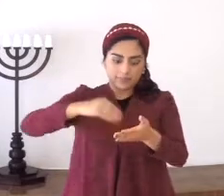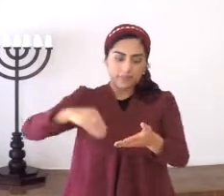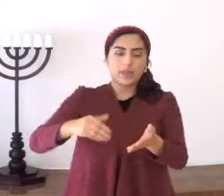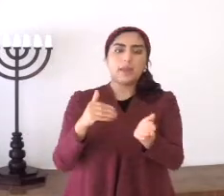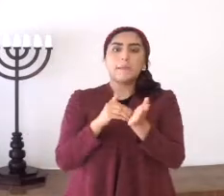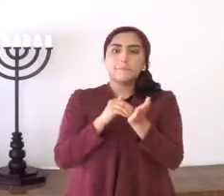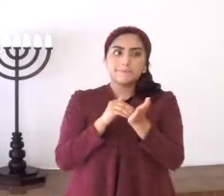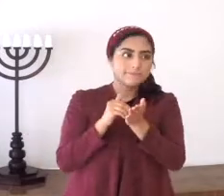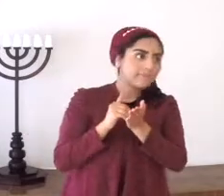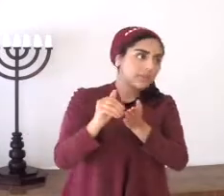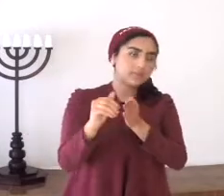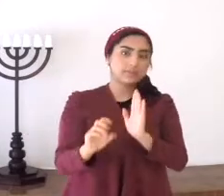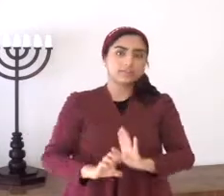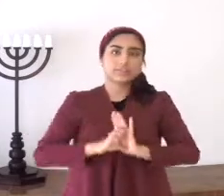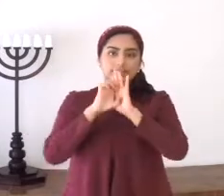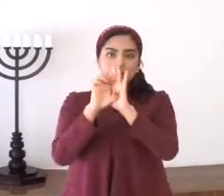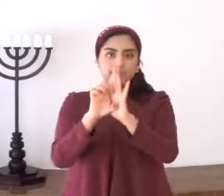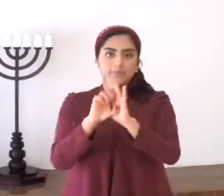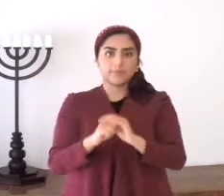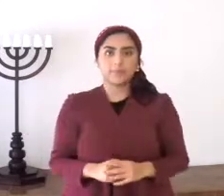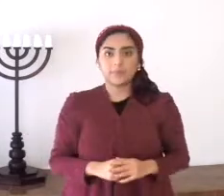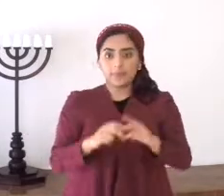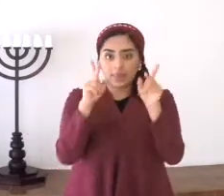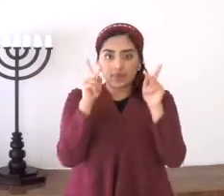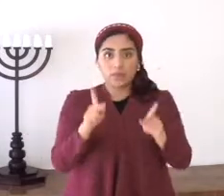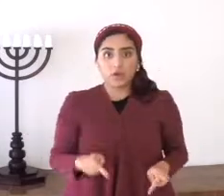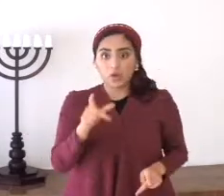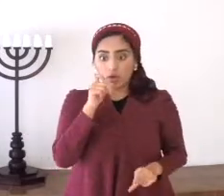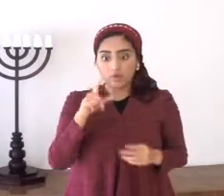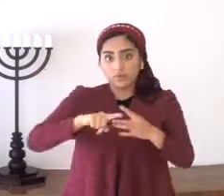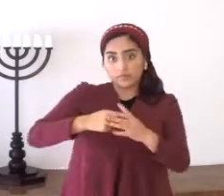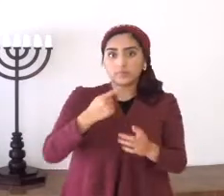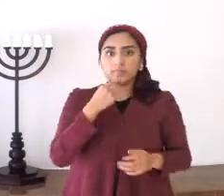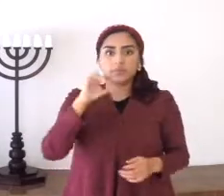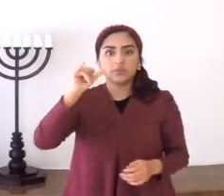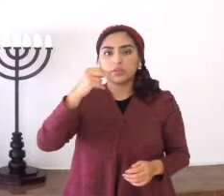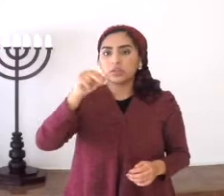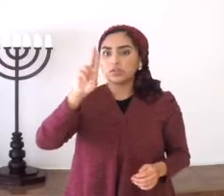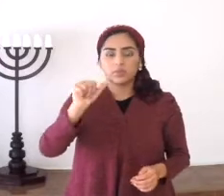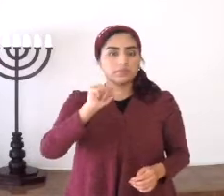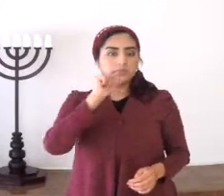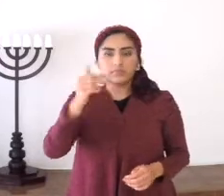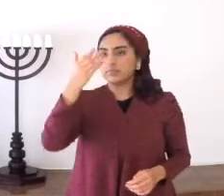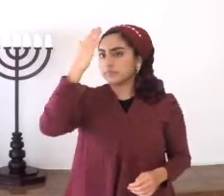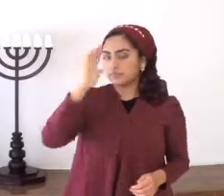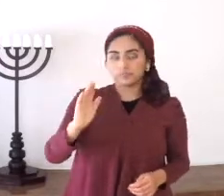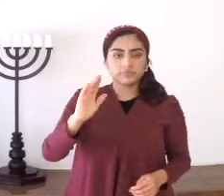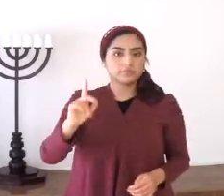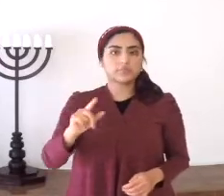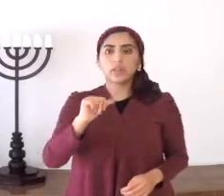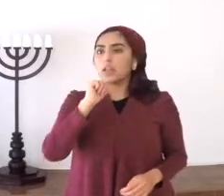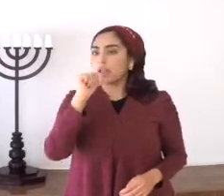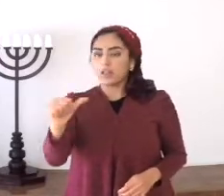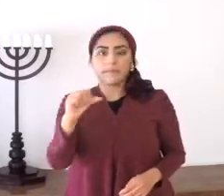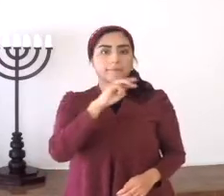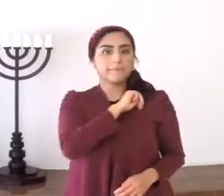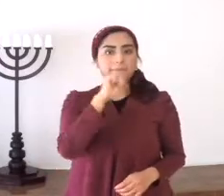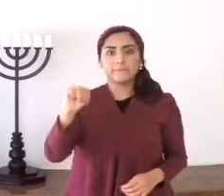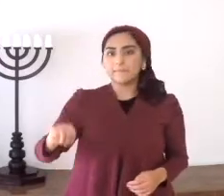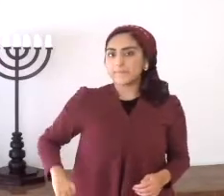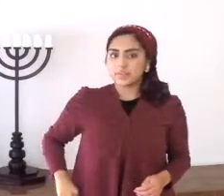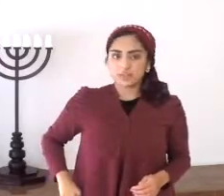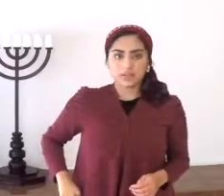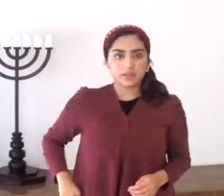tenemos registrados, al menos yo tengo registrados miles de ejemplos. de gente que empieza a decir Yahshua no es